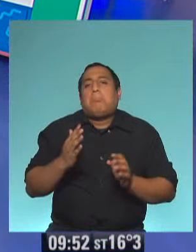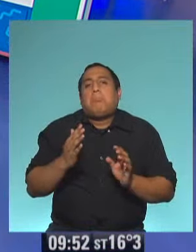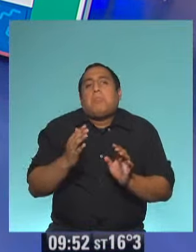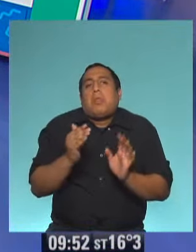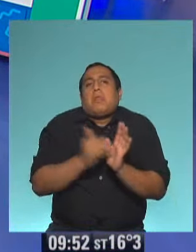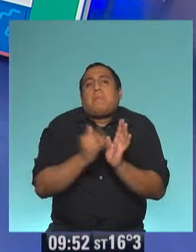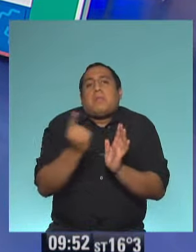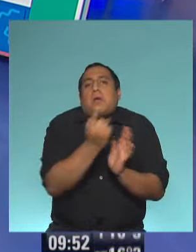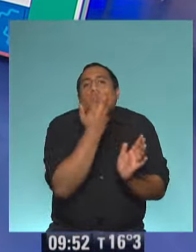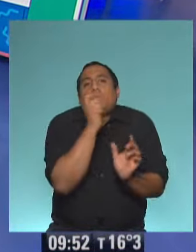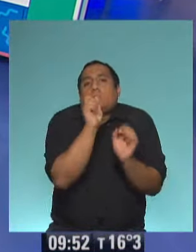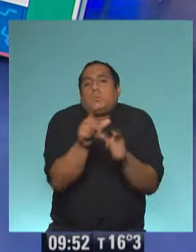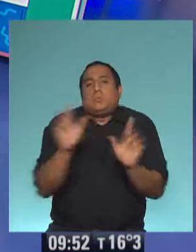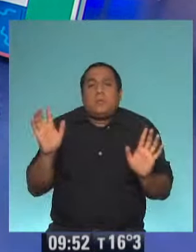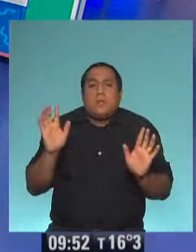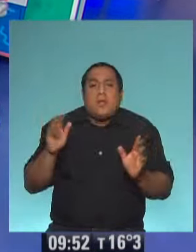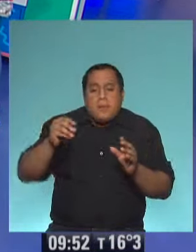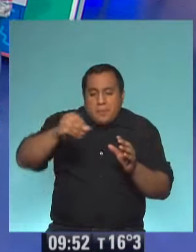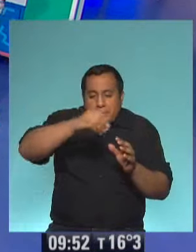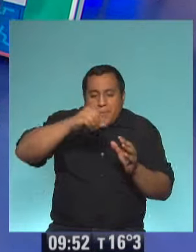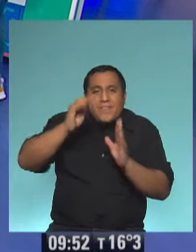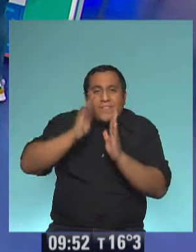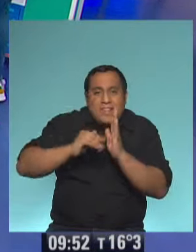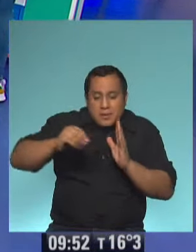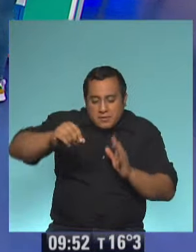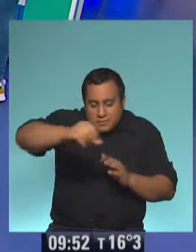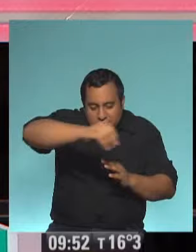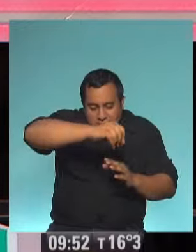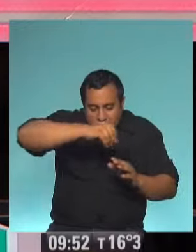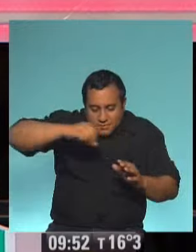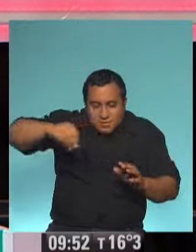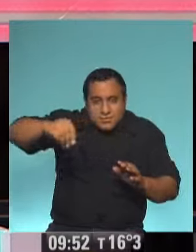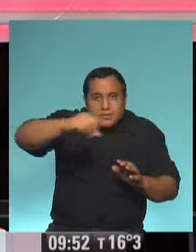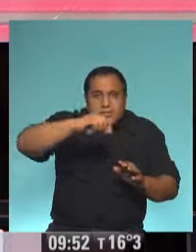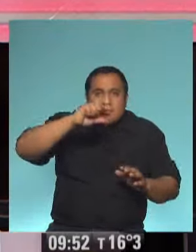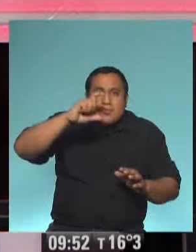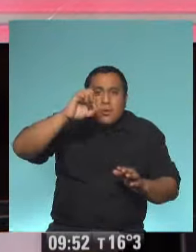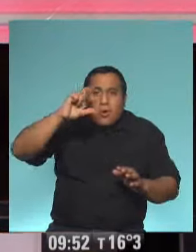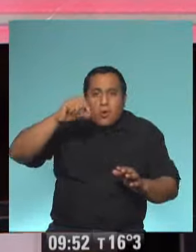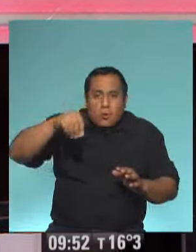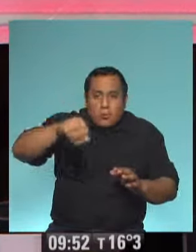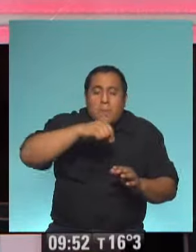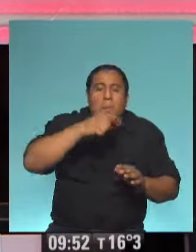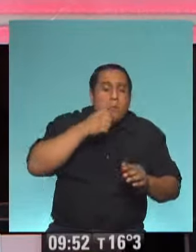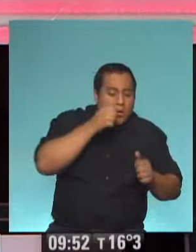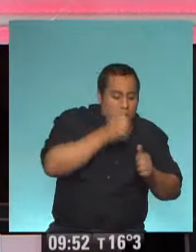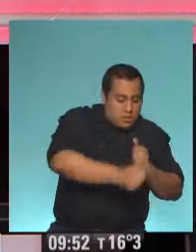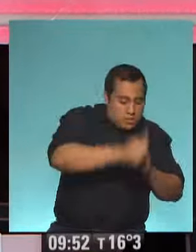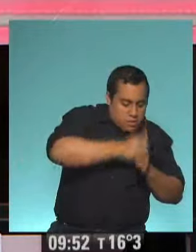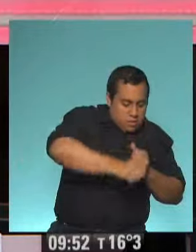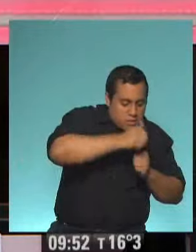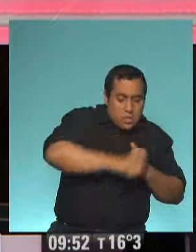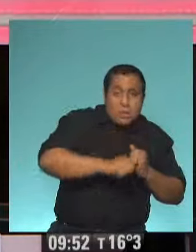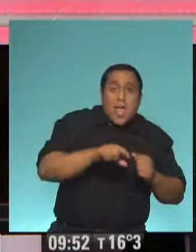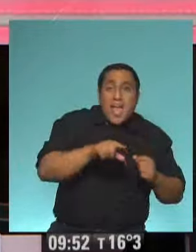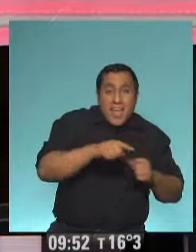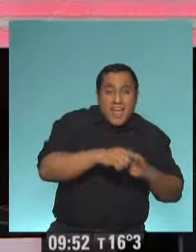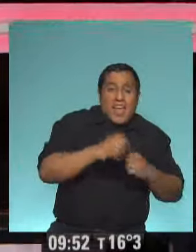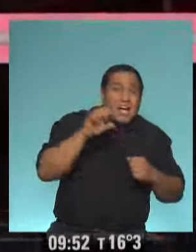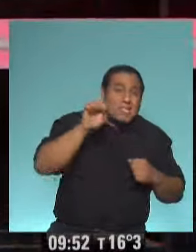gusto. Perfecto, bueno. Que es el polvito ese blanquito que le ponemos arriba. Ahí de... es el coco. Como vos rayaste la zanahoria, bueno, el coco se raya y nos queda el